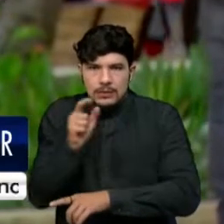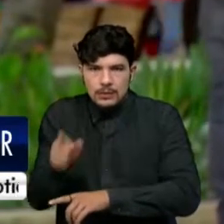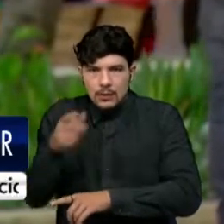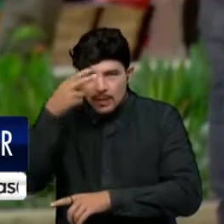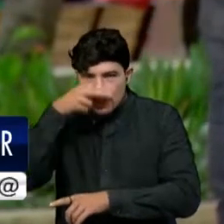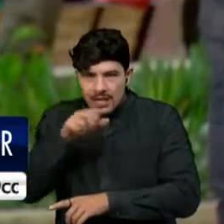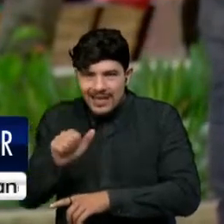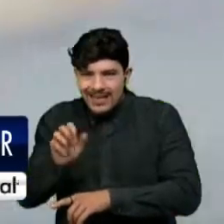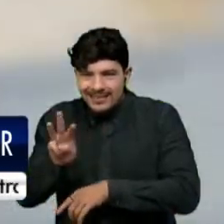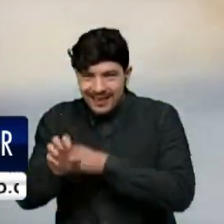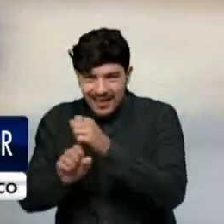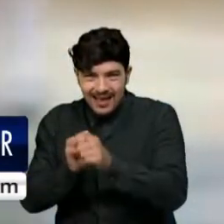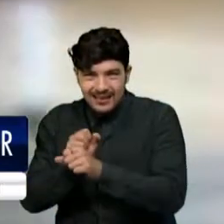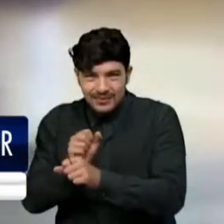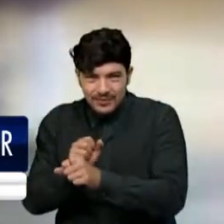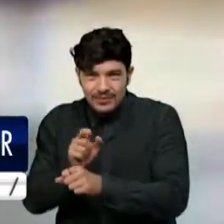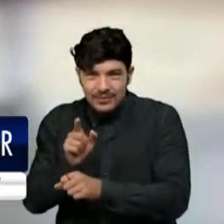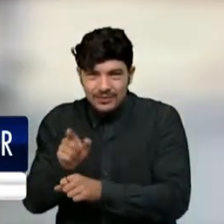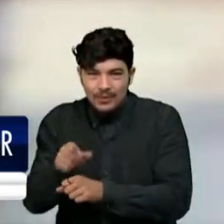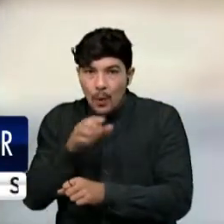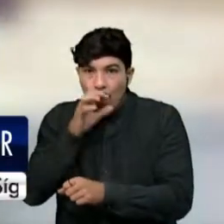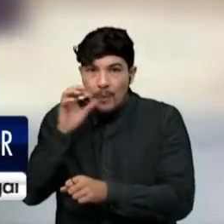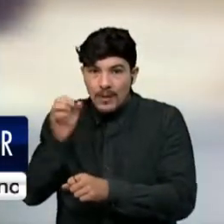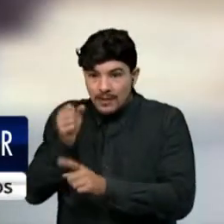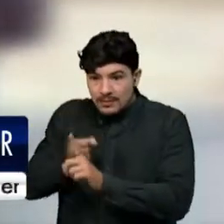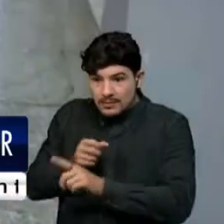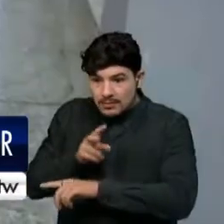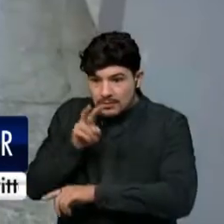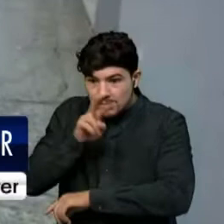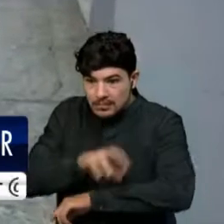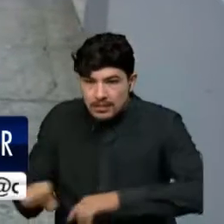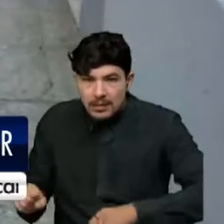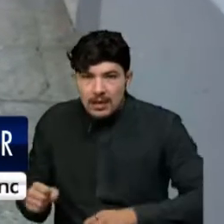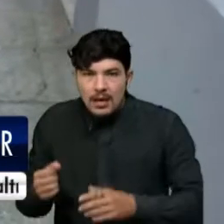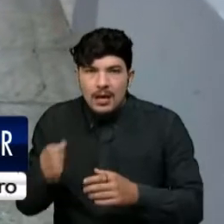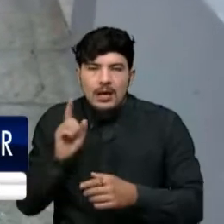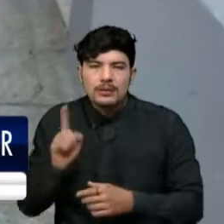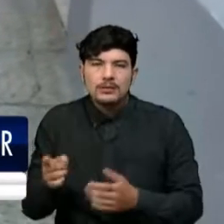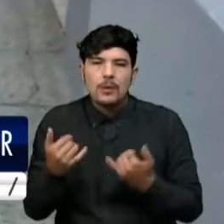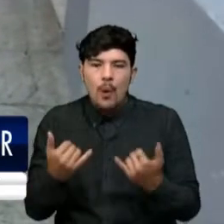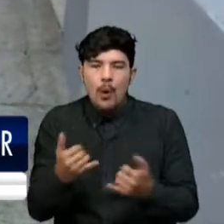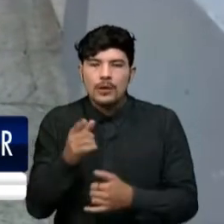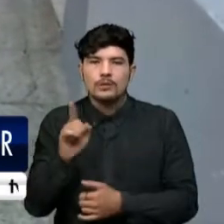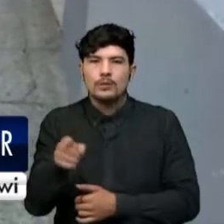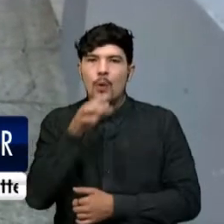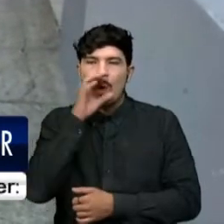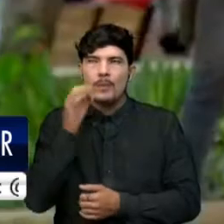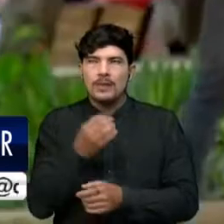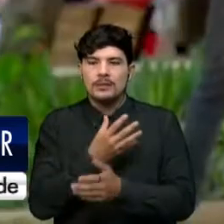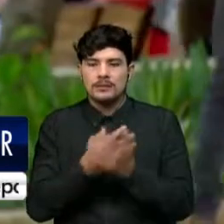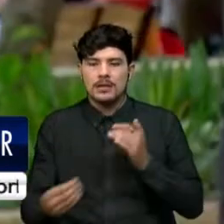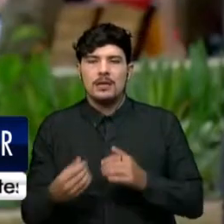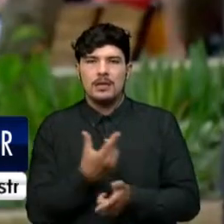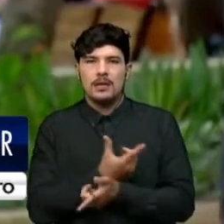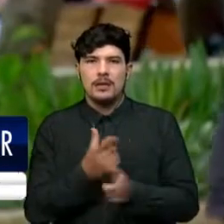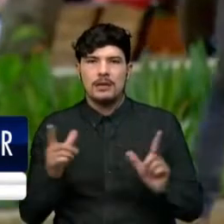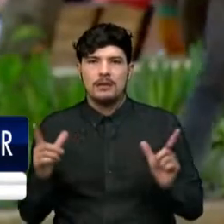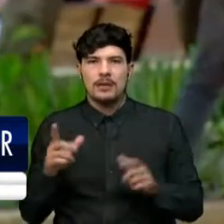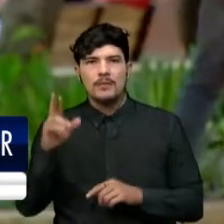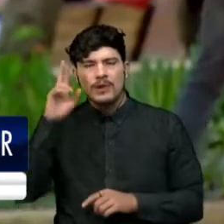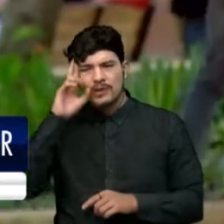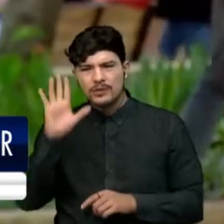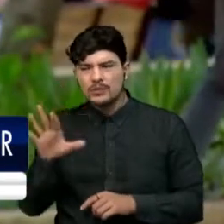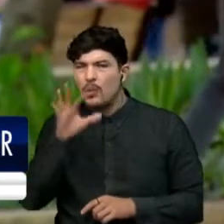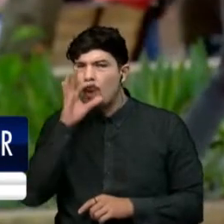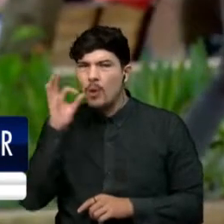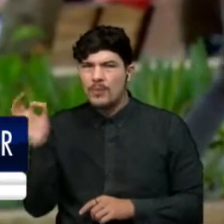solo 3 años de edad cuando ella iba con su pequeña para el colegio, hoy está libre. Oriente Noticias ha logrado hablar con el